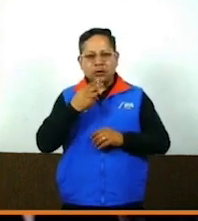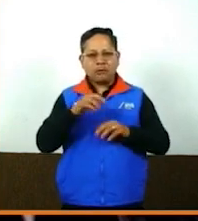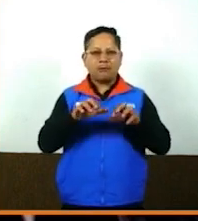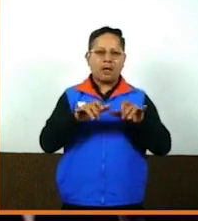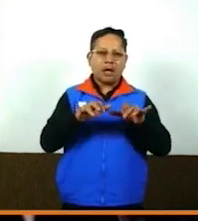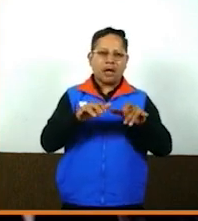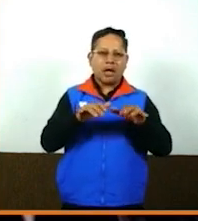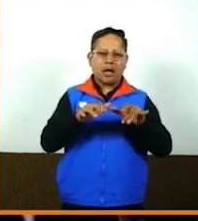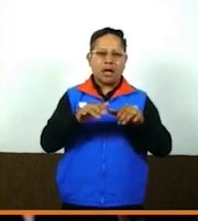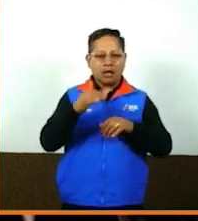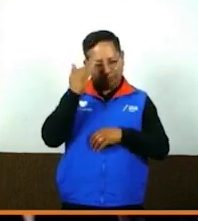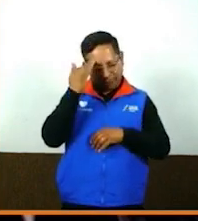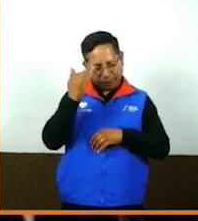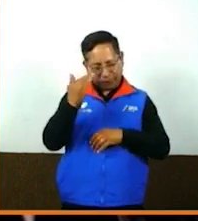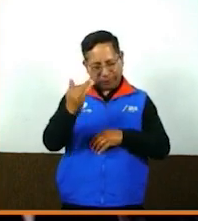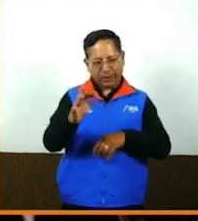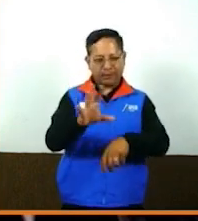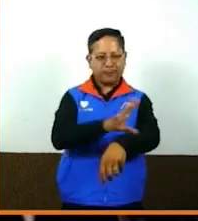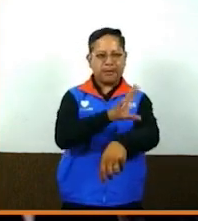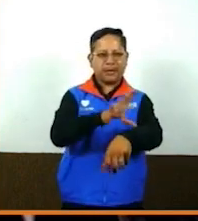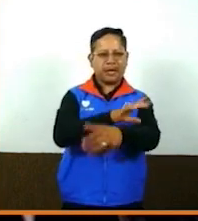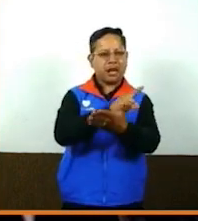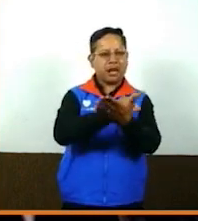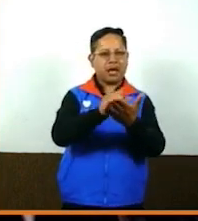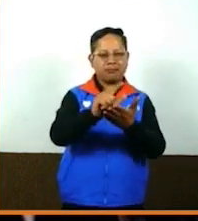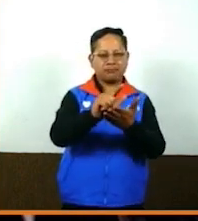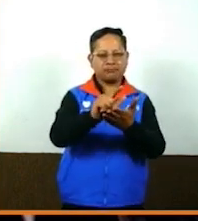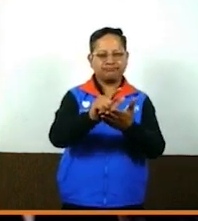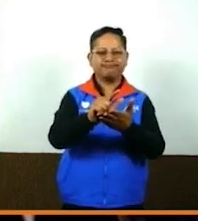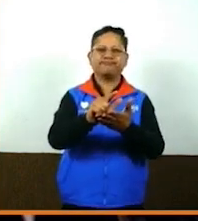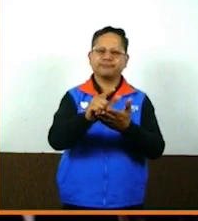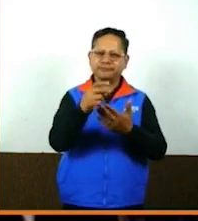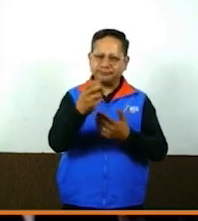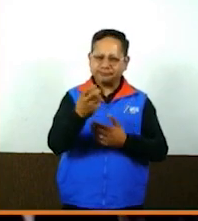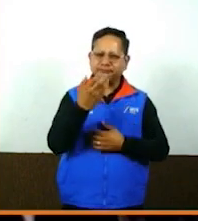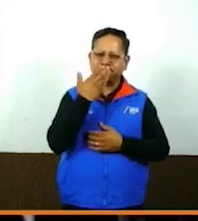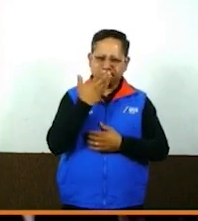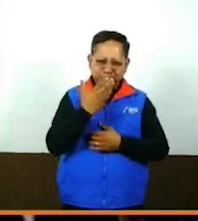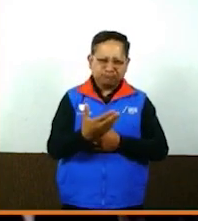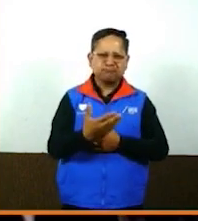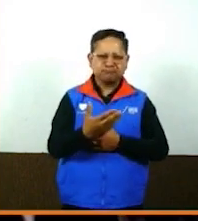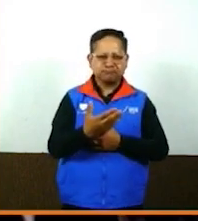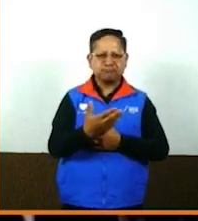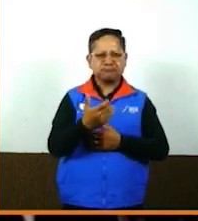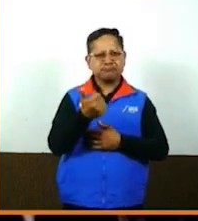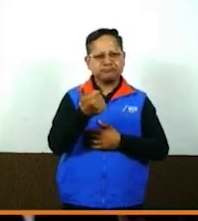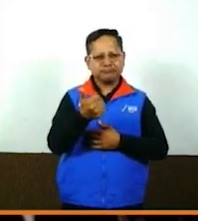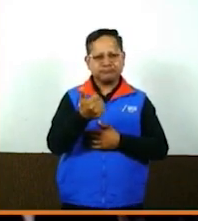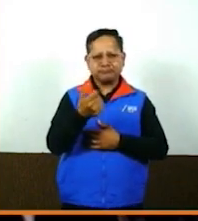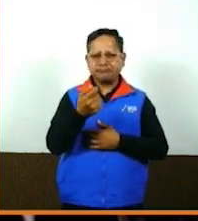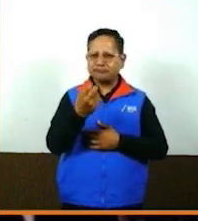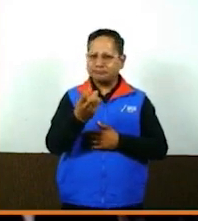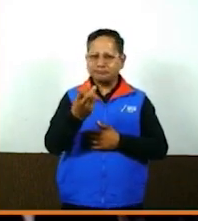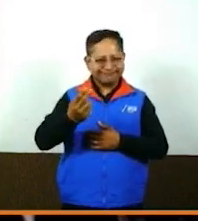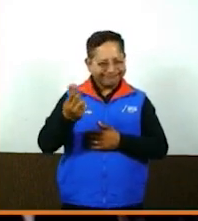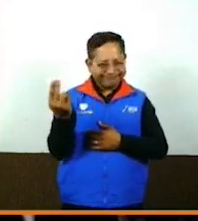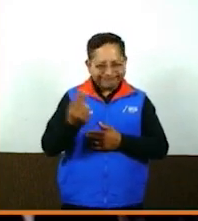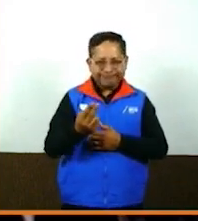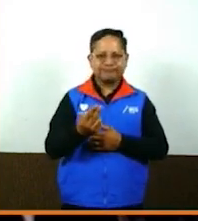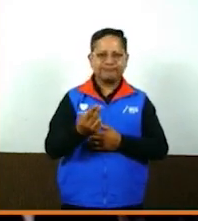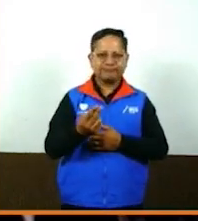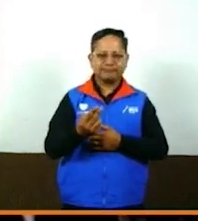escritorio, energías limpias, etcétera, etcétera. Creo que eso no es un nice to have, creo que eso es un necesito y tengo que